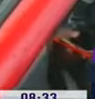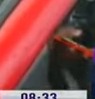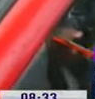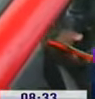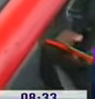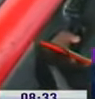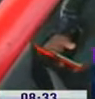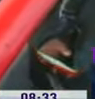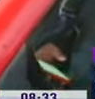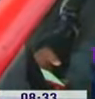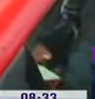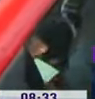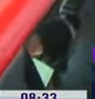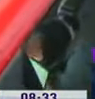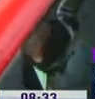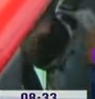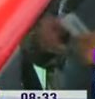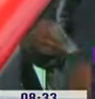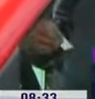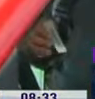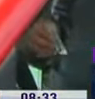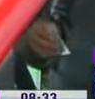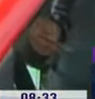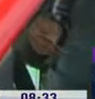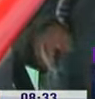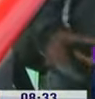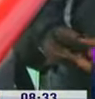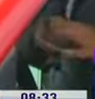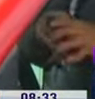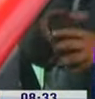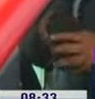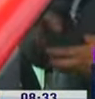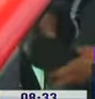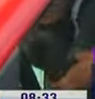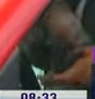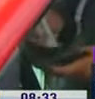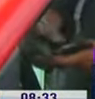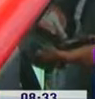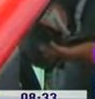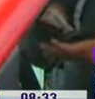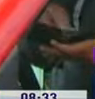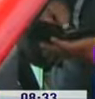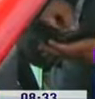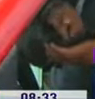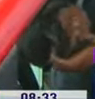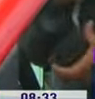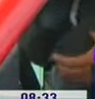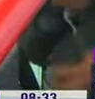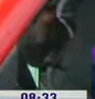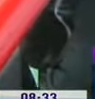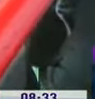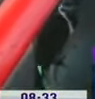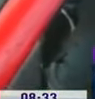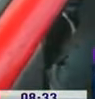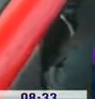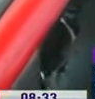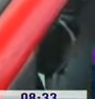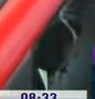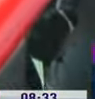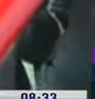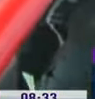crucificaron. Todavía. Vecinito Guerrero, que está mal estacionado. Sí, estaba esperando ahí, justo me entró una llamada, entonces tenía que contestar y me